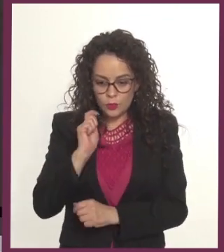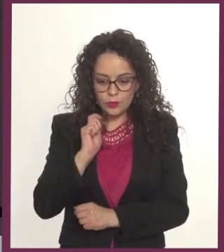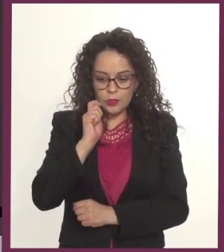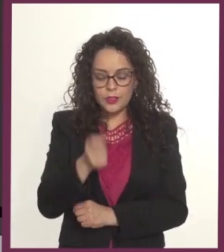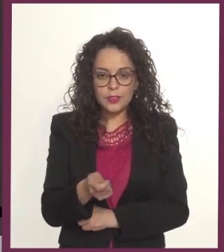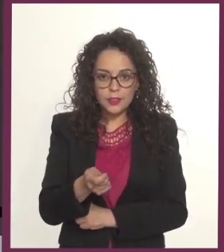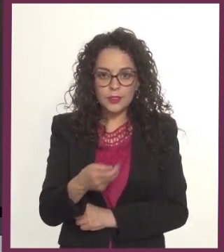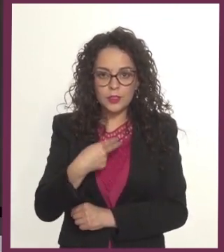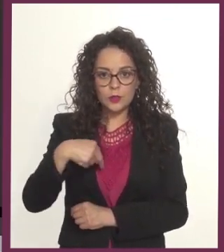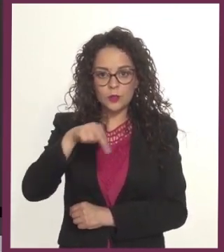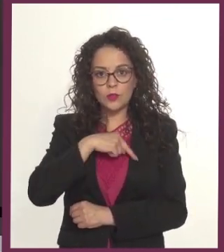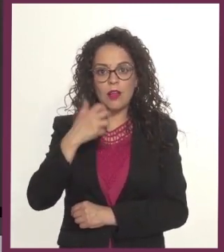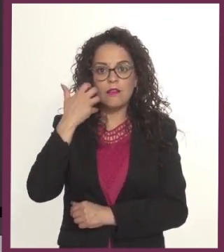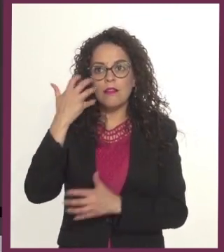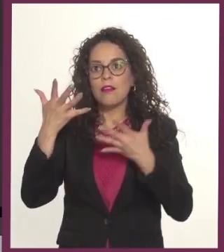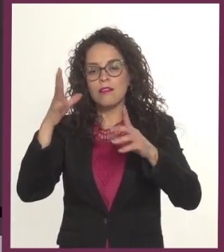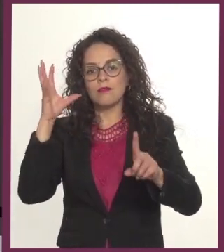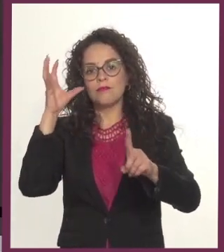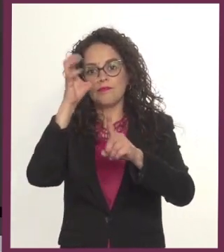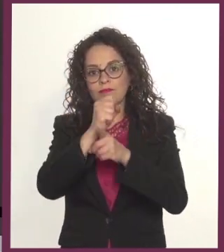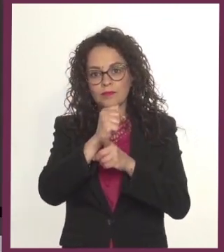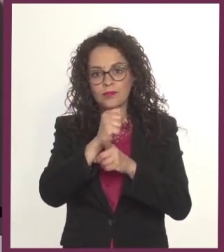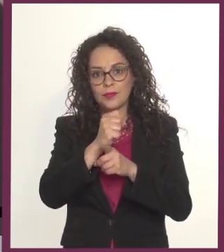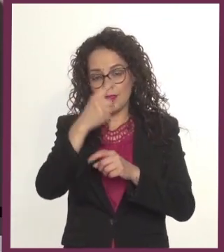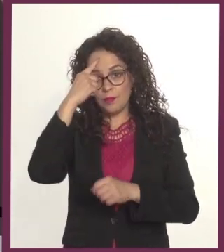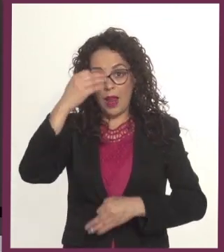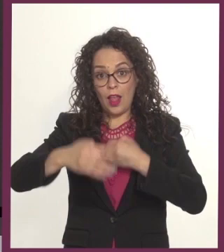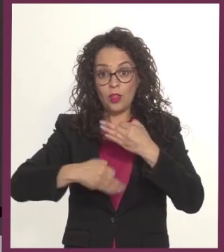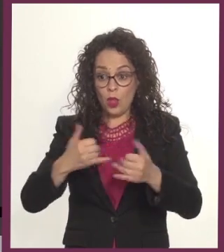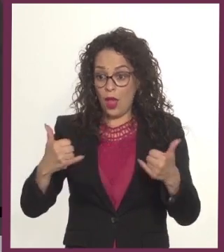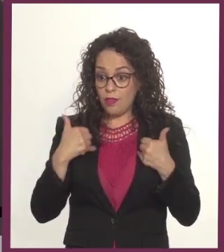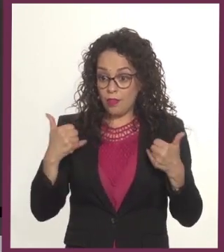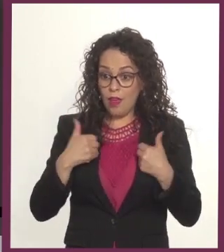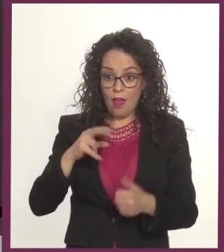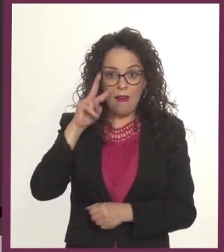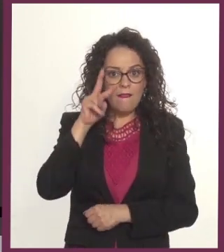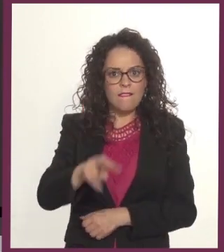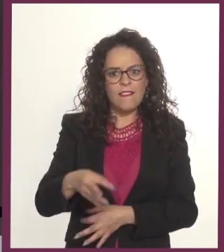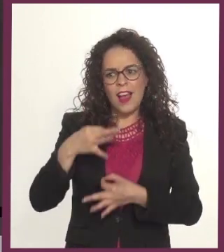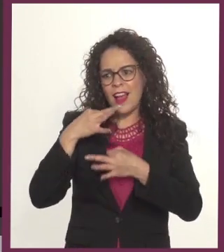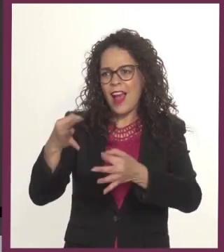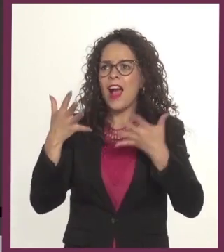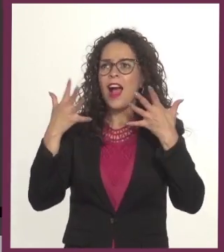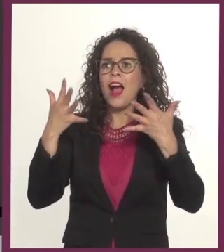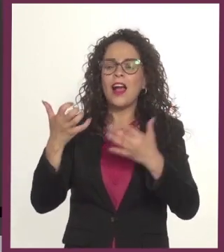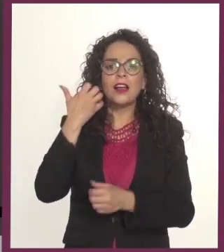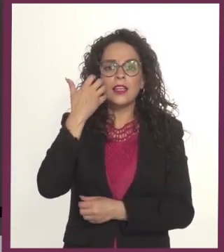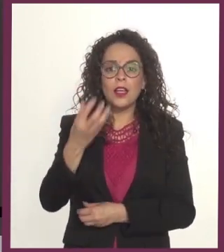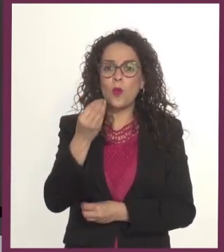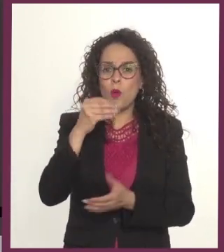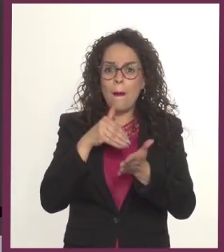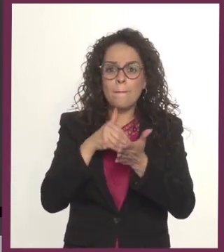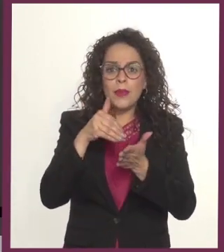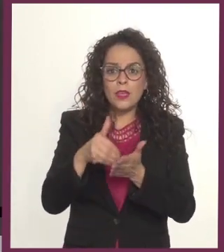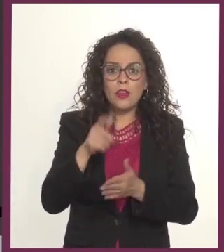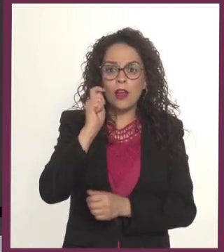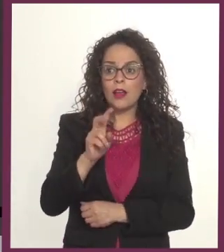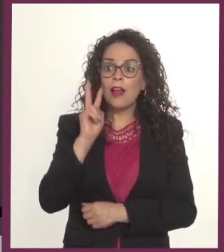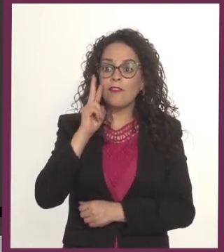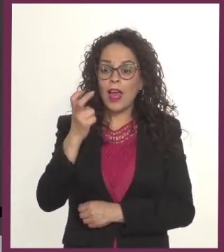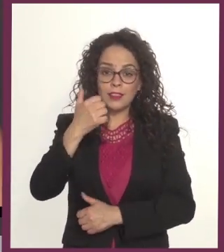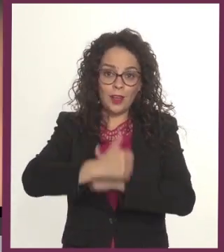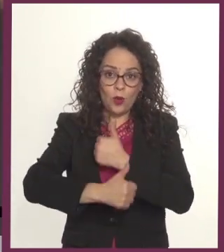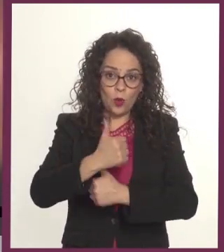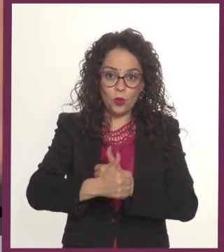ganarle. Pero esto ha ido evolucionando conforme nosotros evolucionamos. Y ahora lo que estamos buscando, con esto que se ha